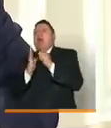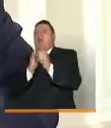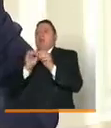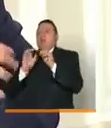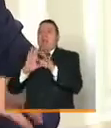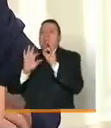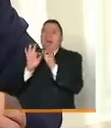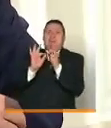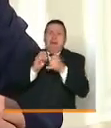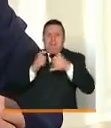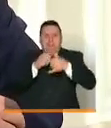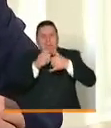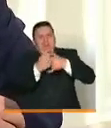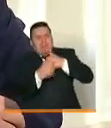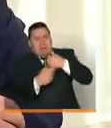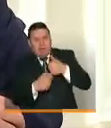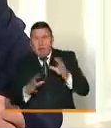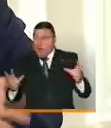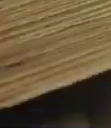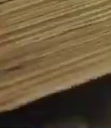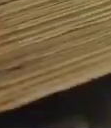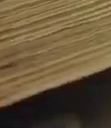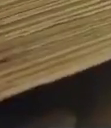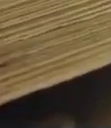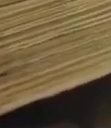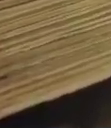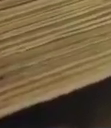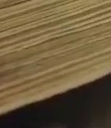el tercer giro lo haremos a esos 3 millones de hogares.